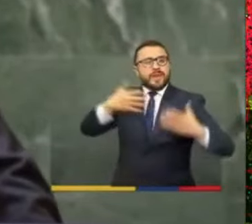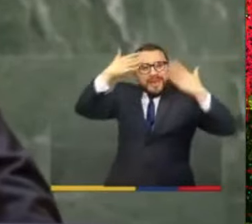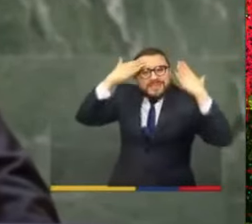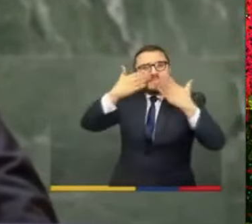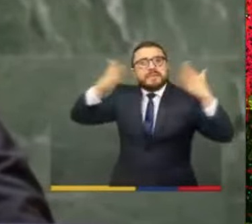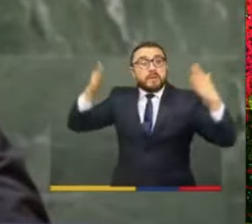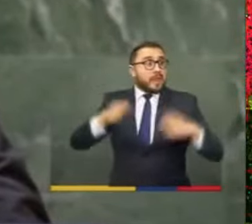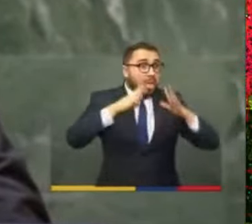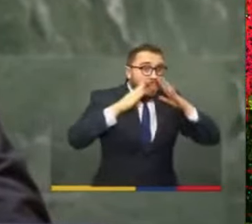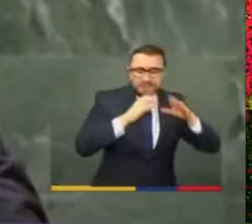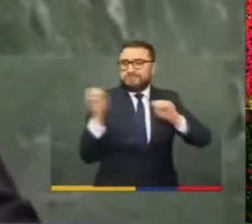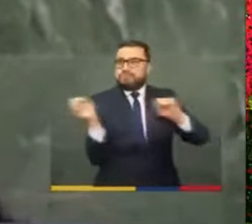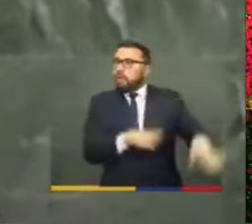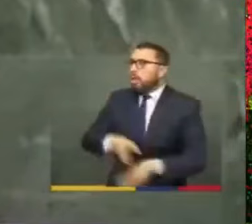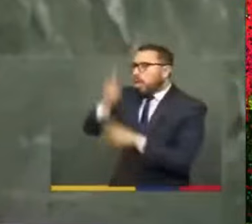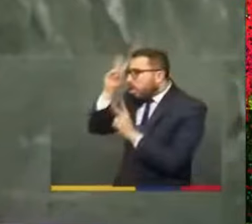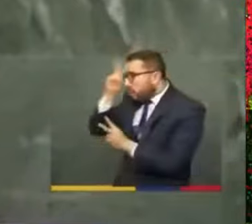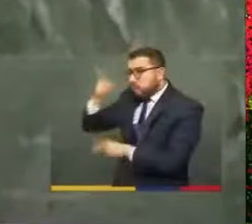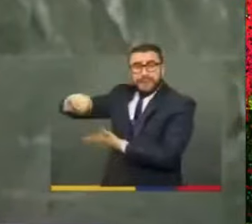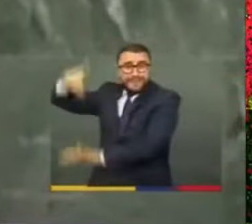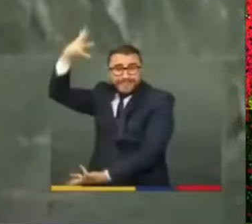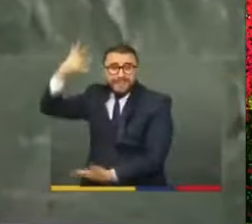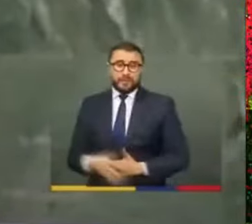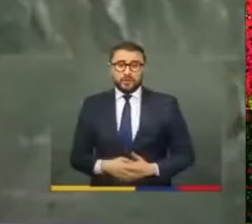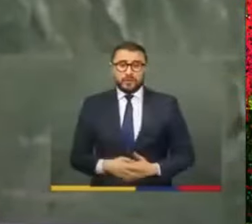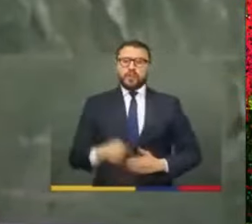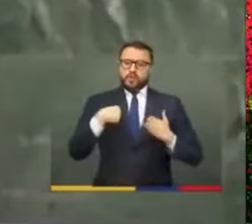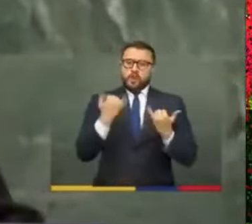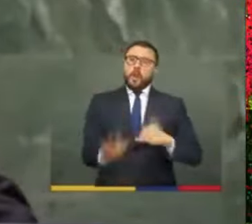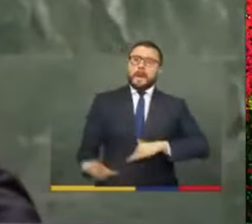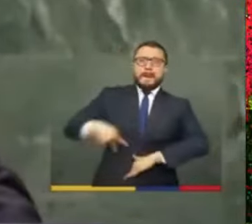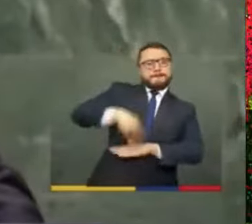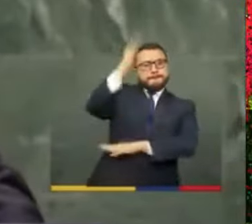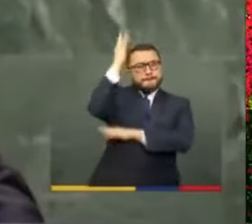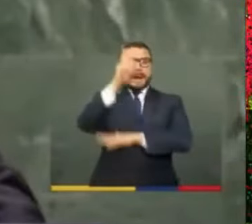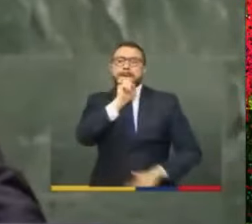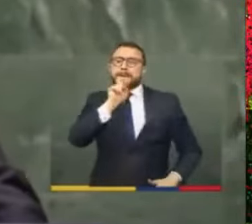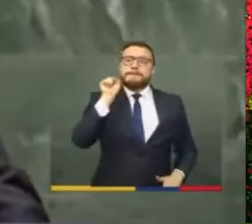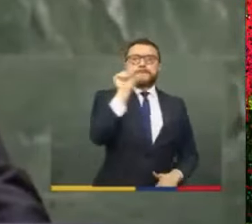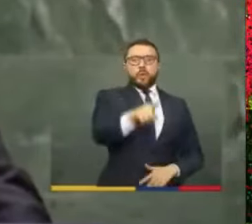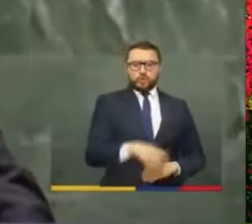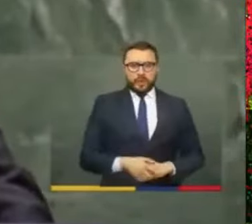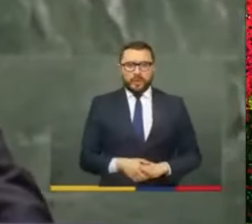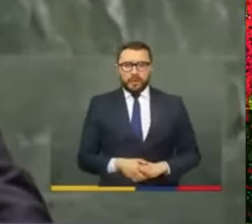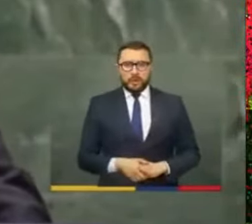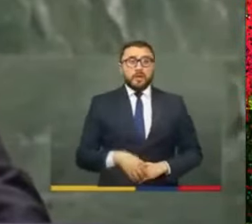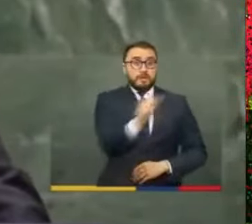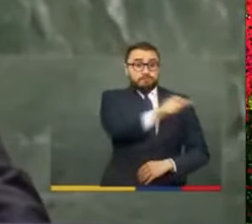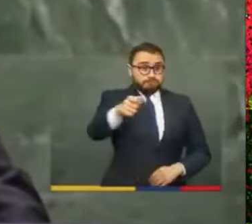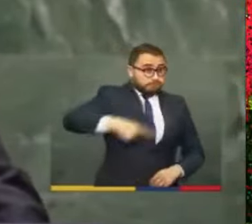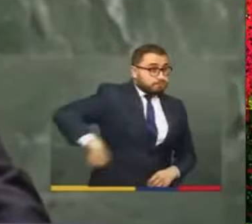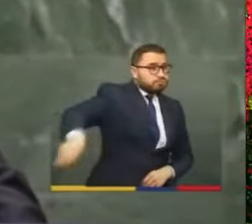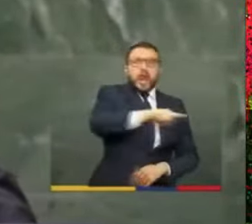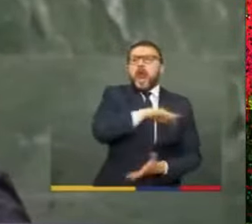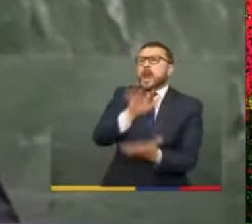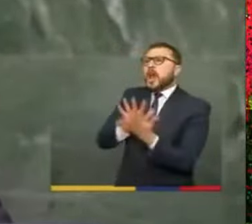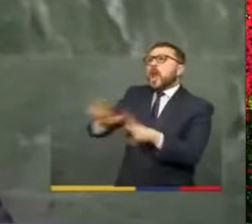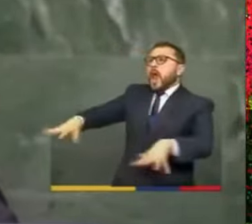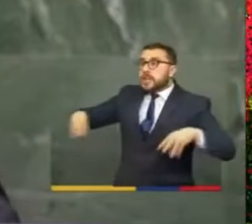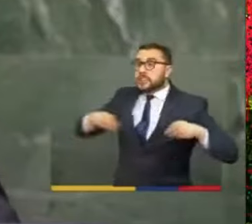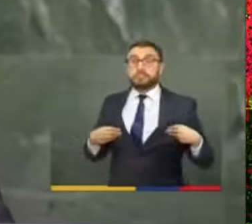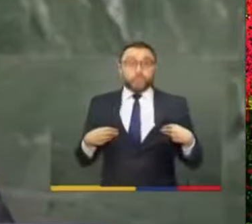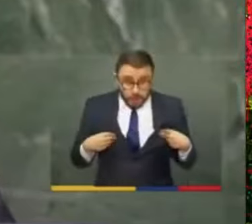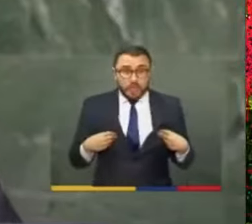democracia. La pregunta que hay que hacer desde esta tribuna es si los pueblos lo permitirán. Ya no hay más